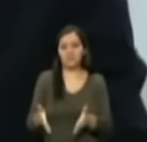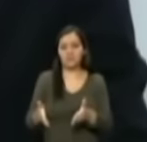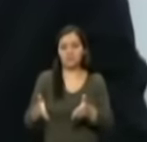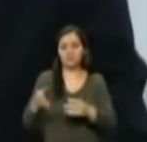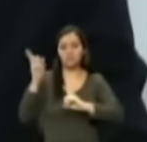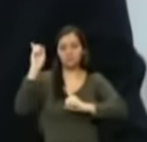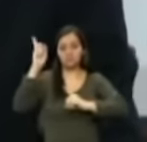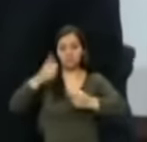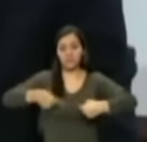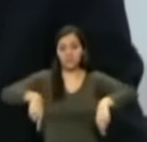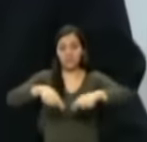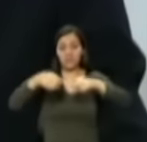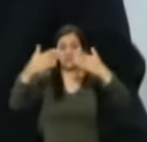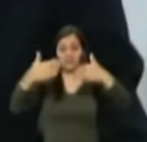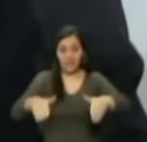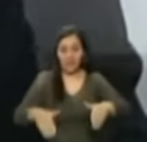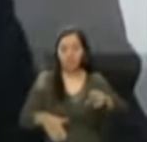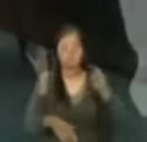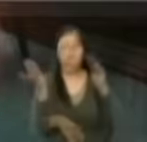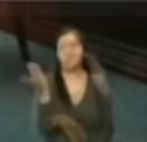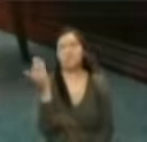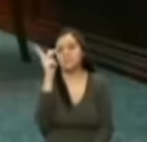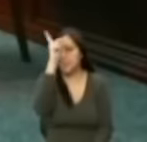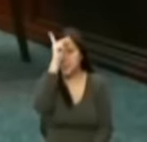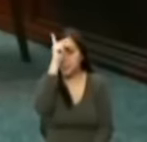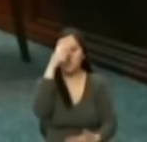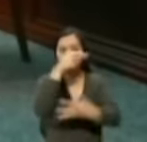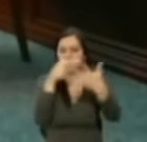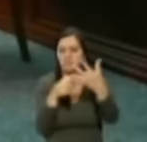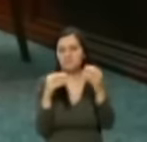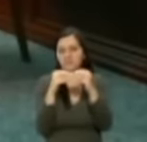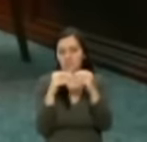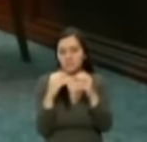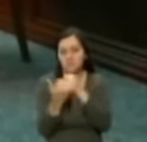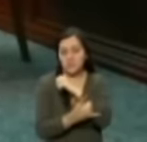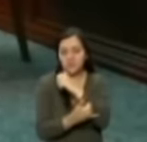electoral regresivo a partir de estas fechas de posesión. Entonces, se va a